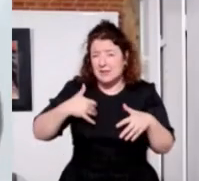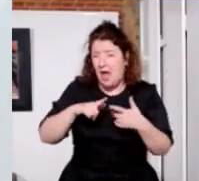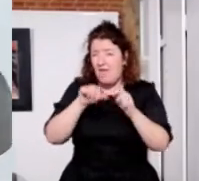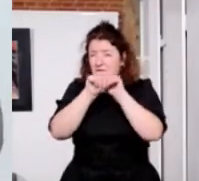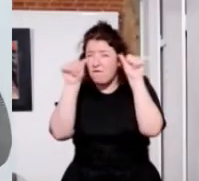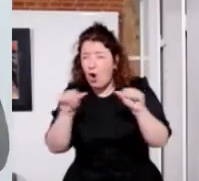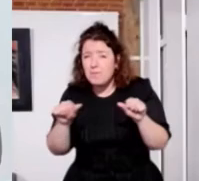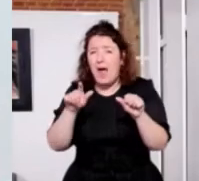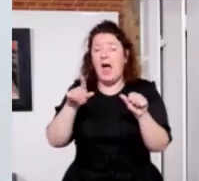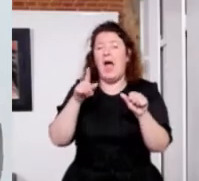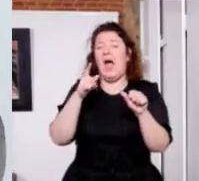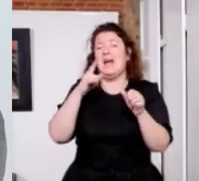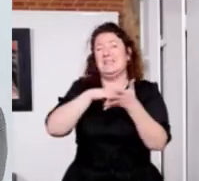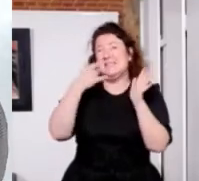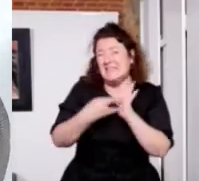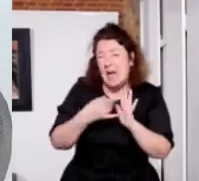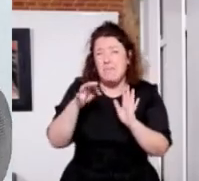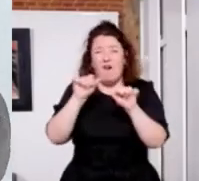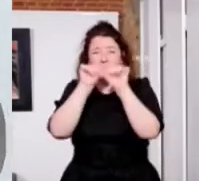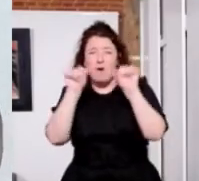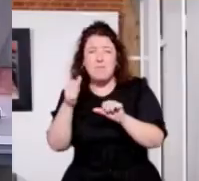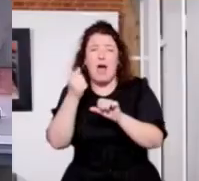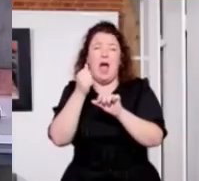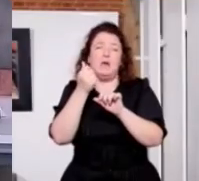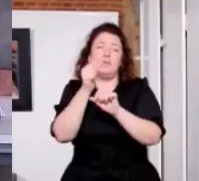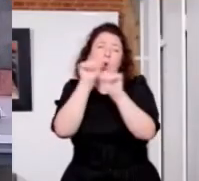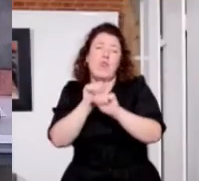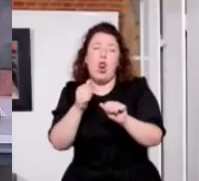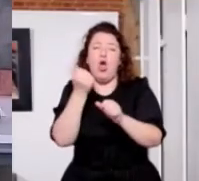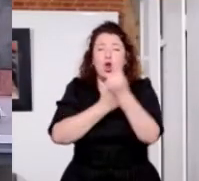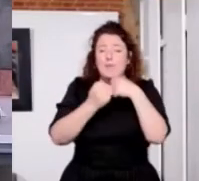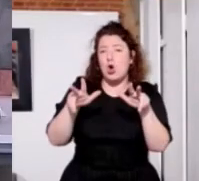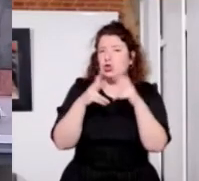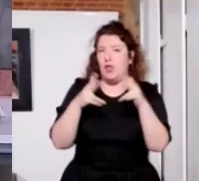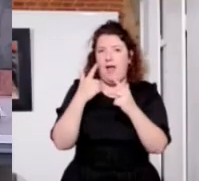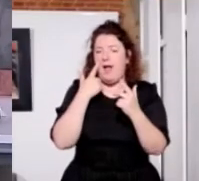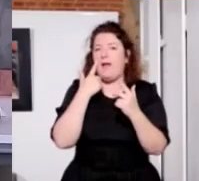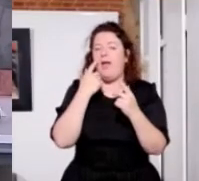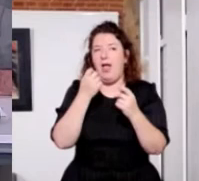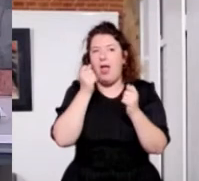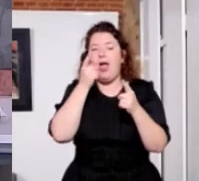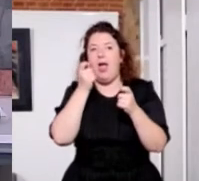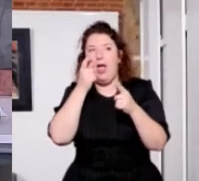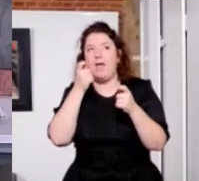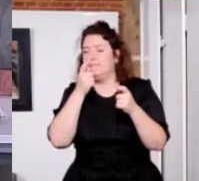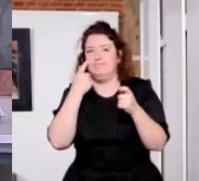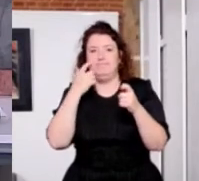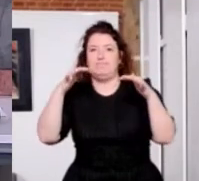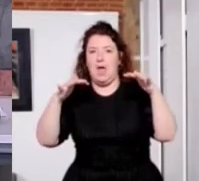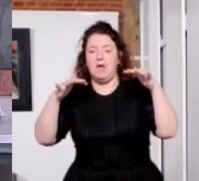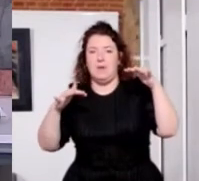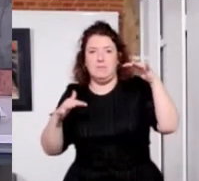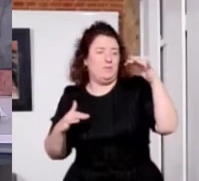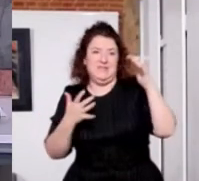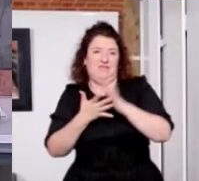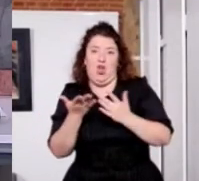modelo económico y social que generan desigualdad, que generan exclusión y, por lo tanto, generan